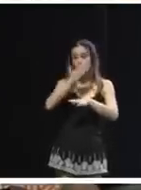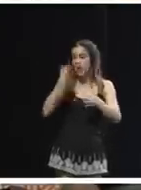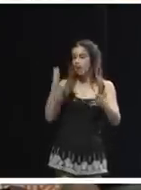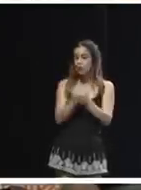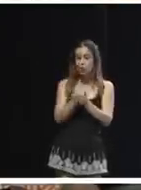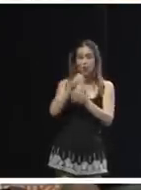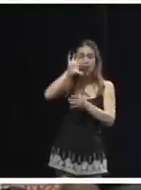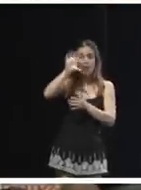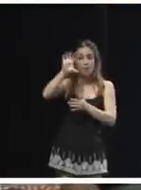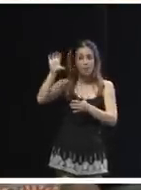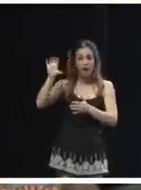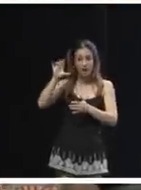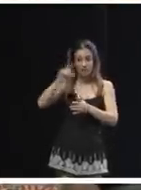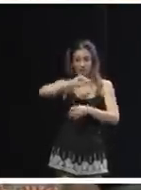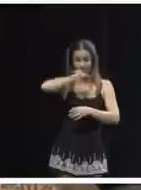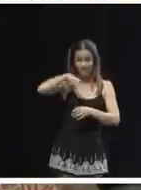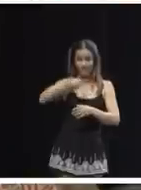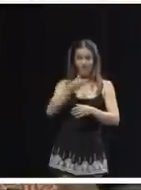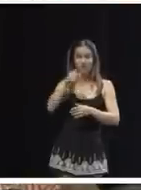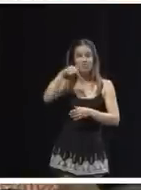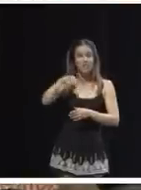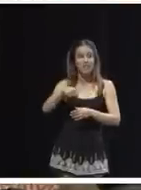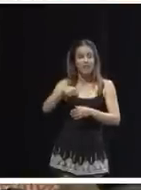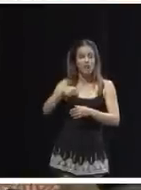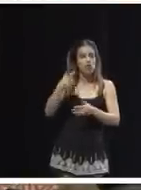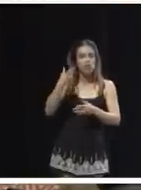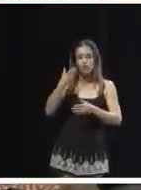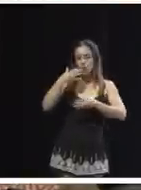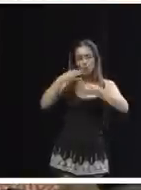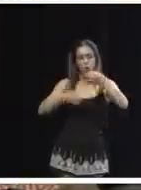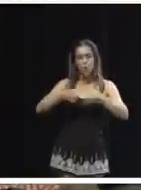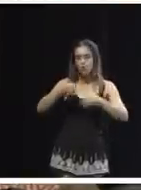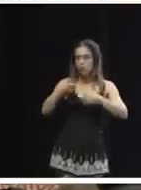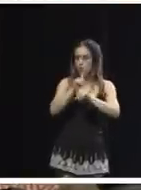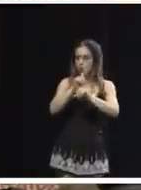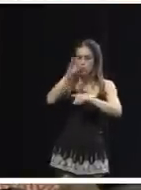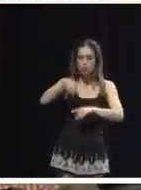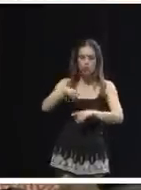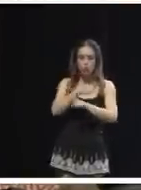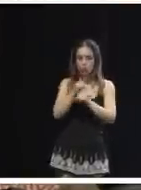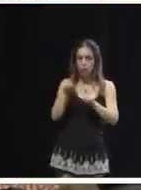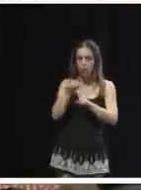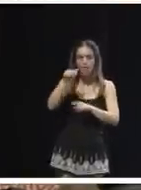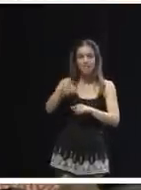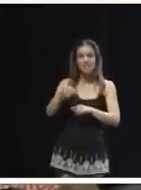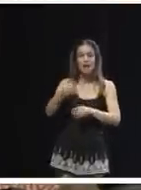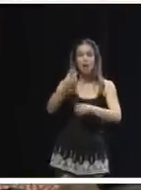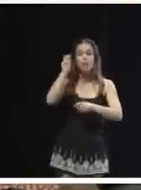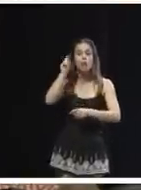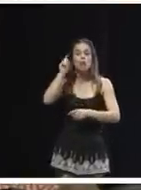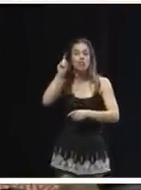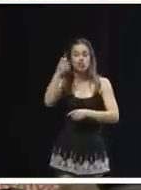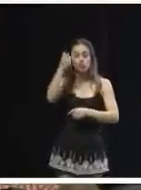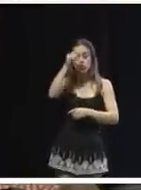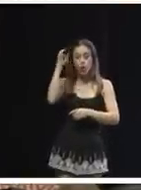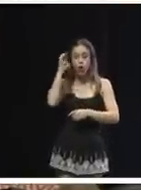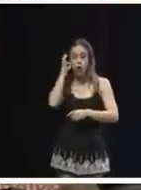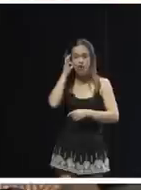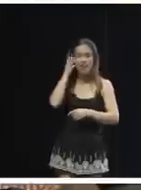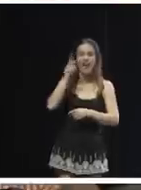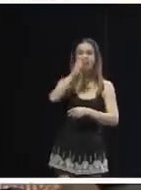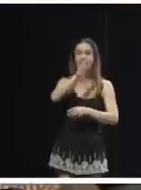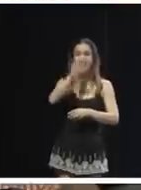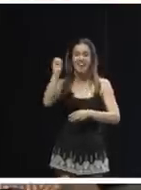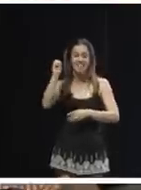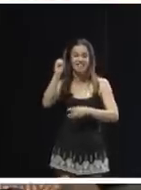no es justo ni decente que los profesores y las profesoras impartan docencia a 30 grados, pero menos decente